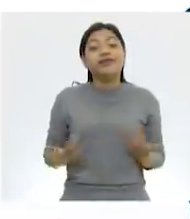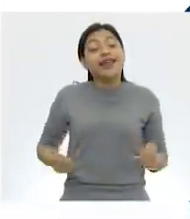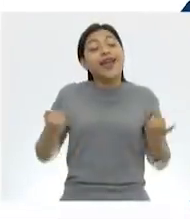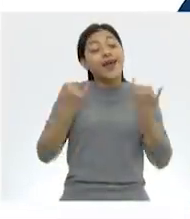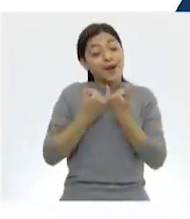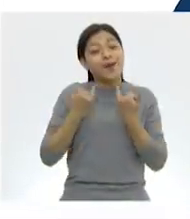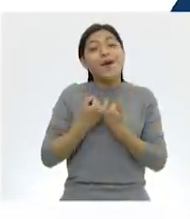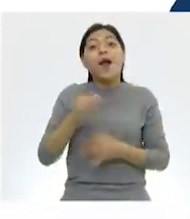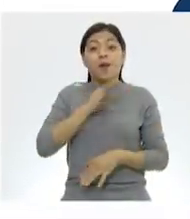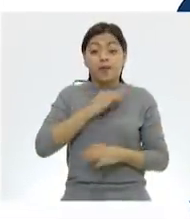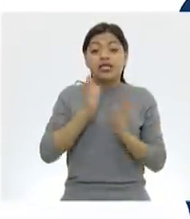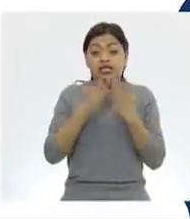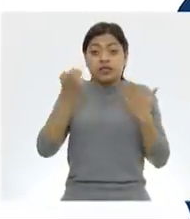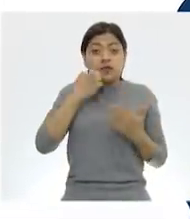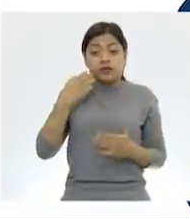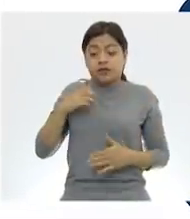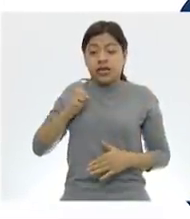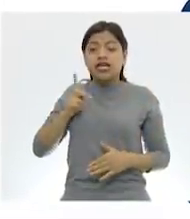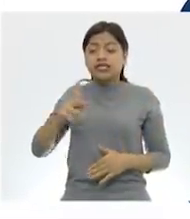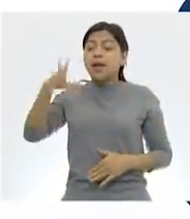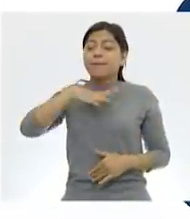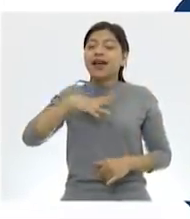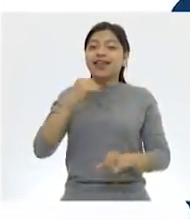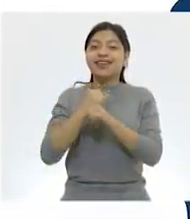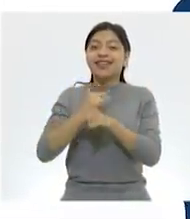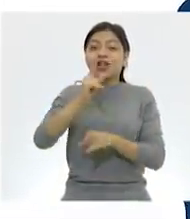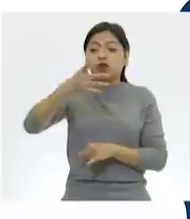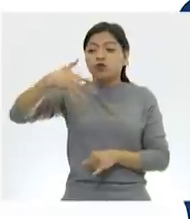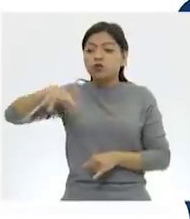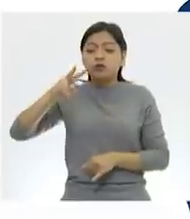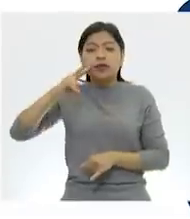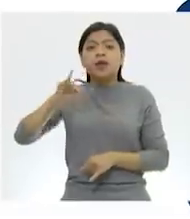También puedes encontrar los libros de texto en la página